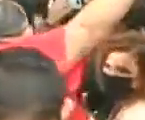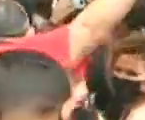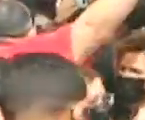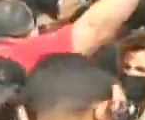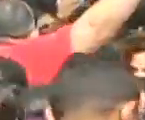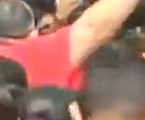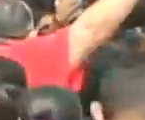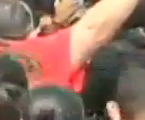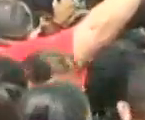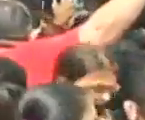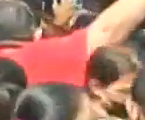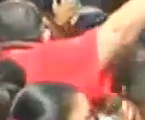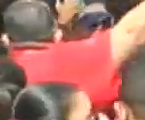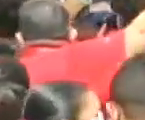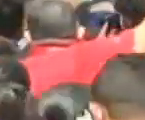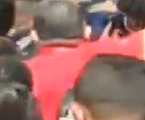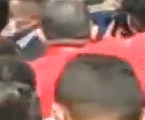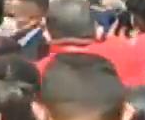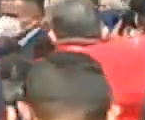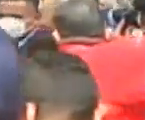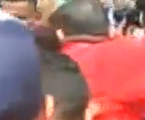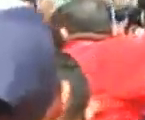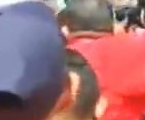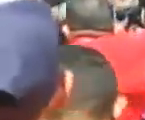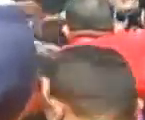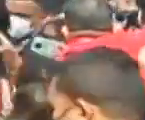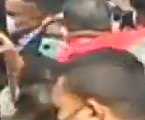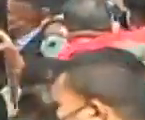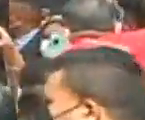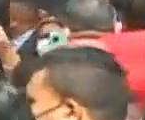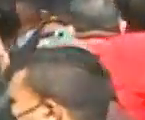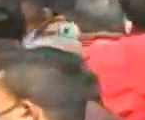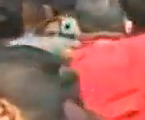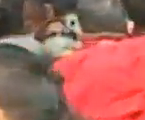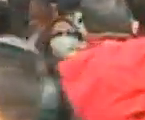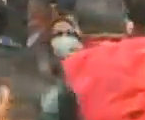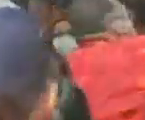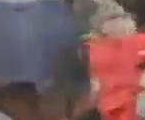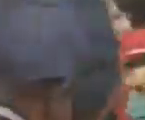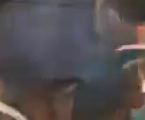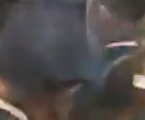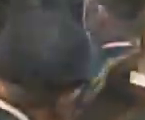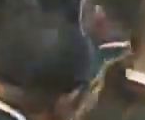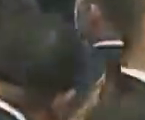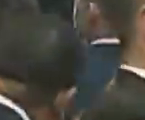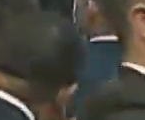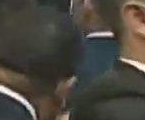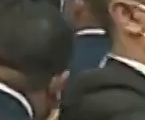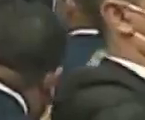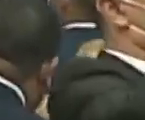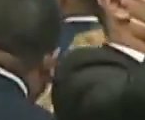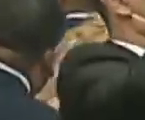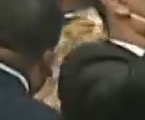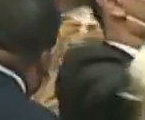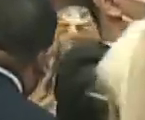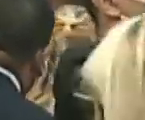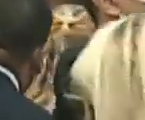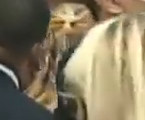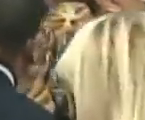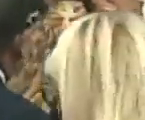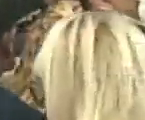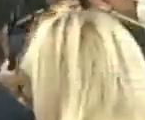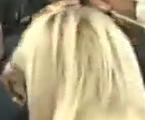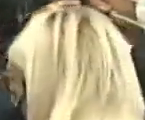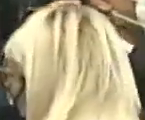manera eficiente durante este año. Ese ha sido el compromiso enarbolado por los parlamentarios y parlamentarias durante